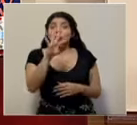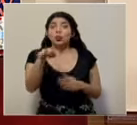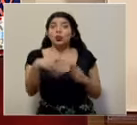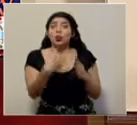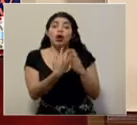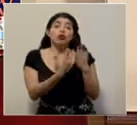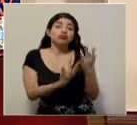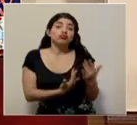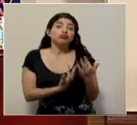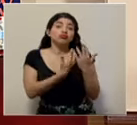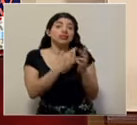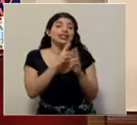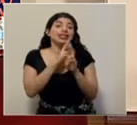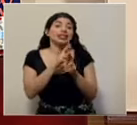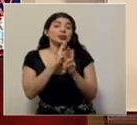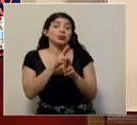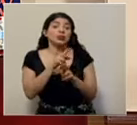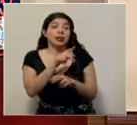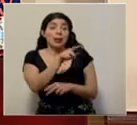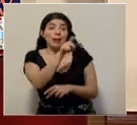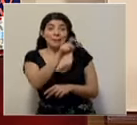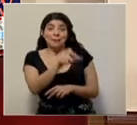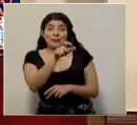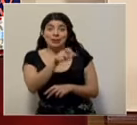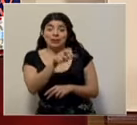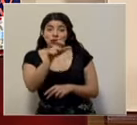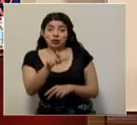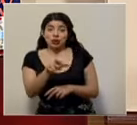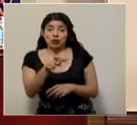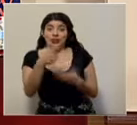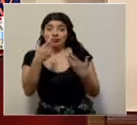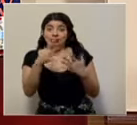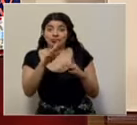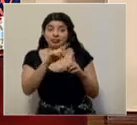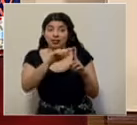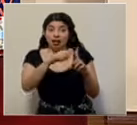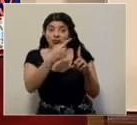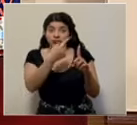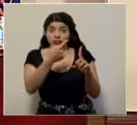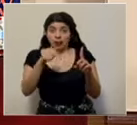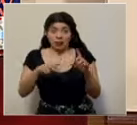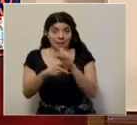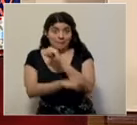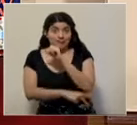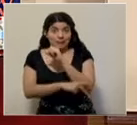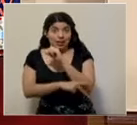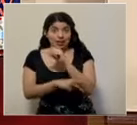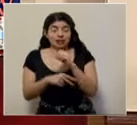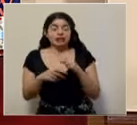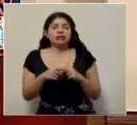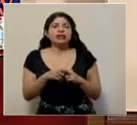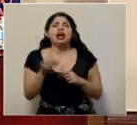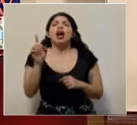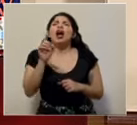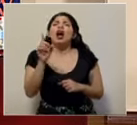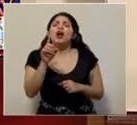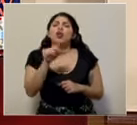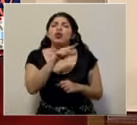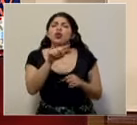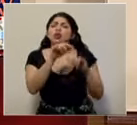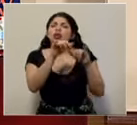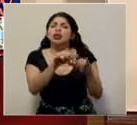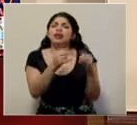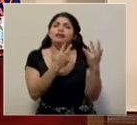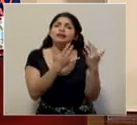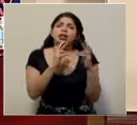espera de los resultados de las pruebas a las personas que se las tengan que hacer en el país al ingresar, ¿a dónde estarán hospedados?